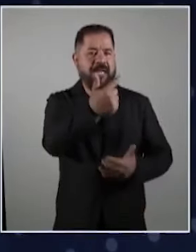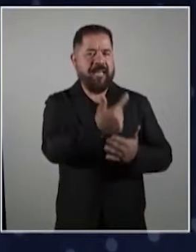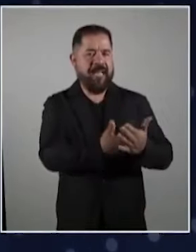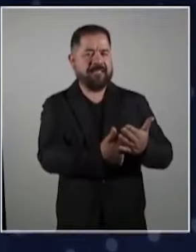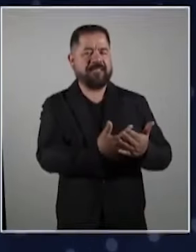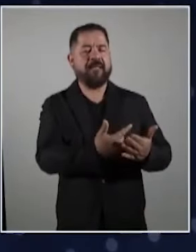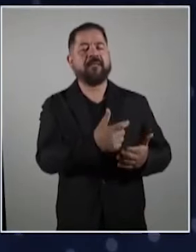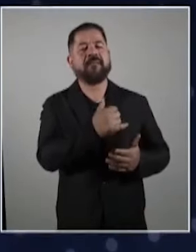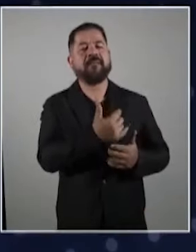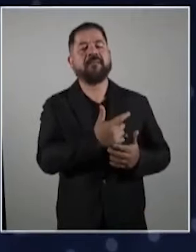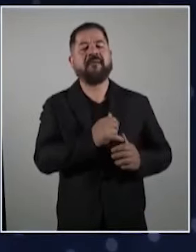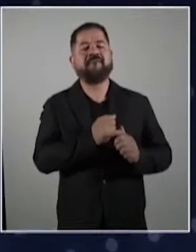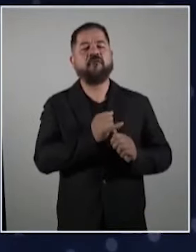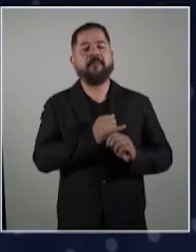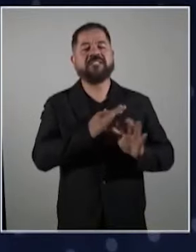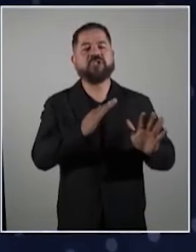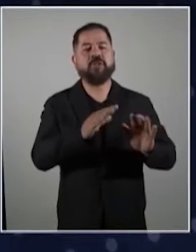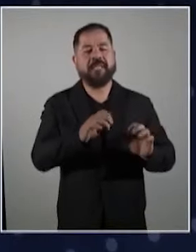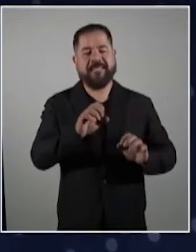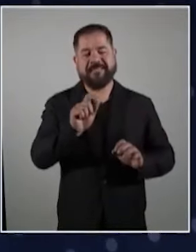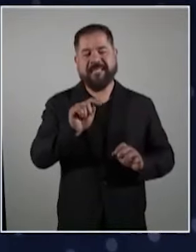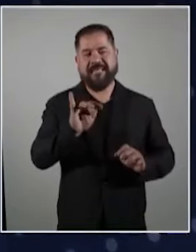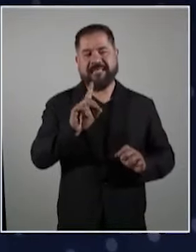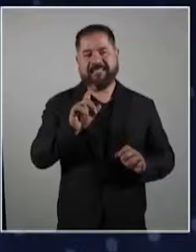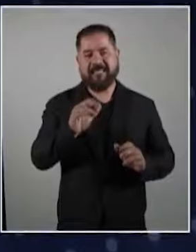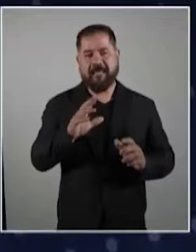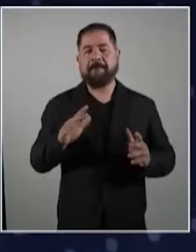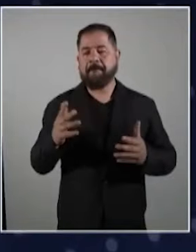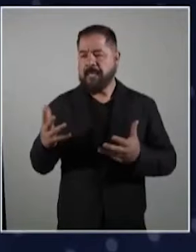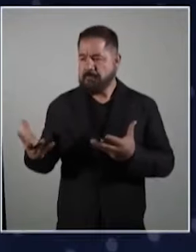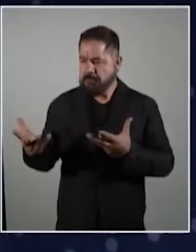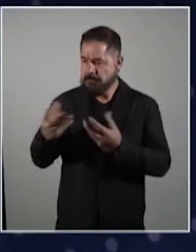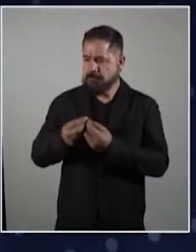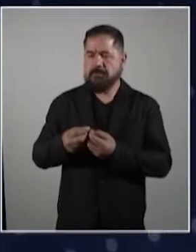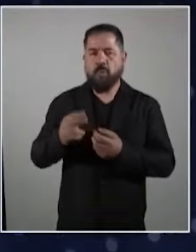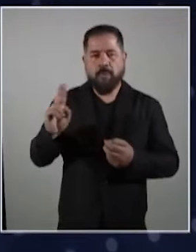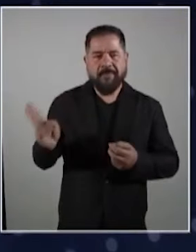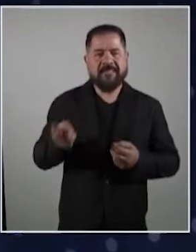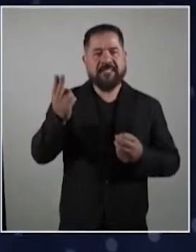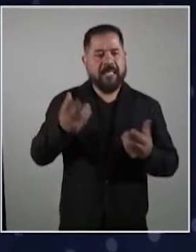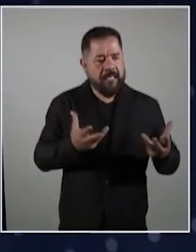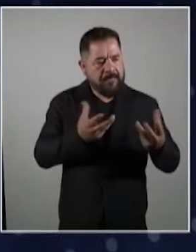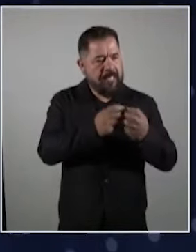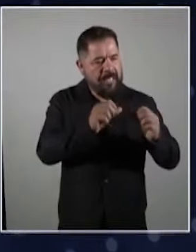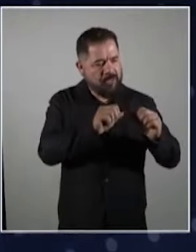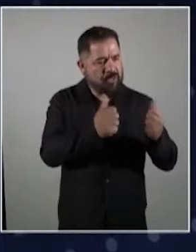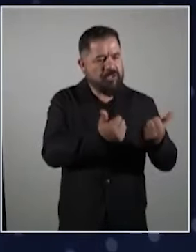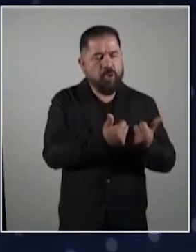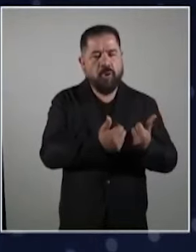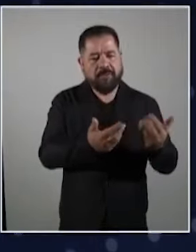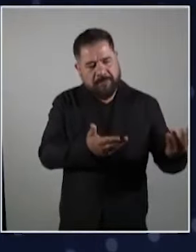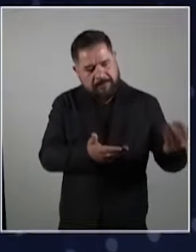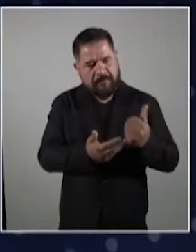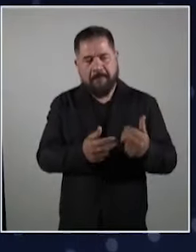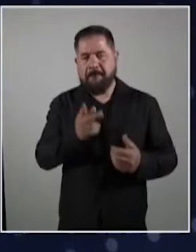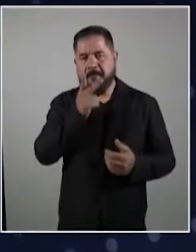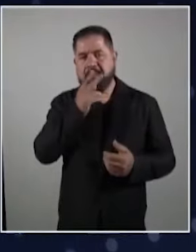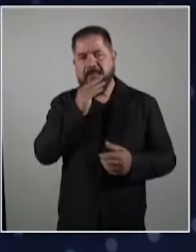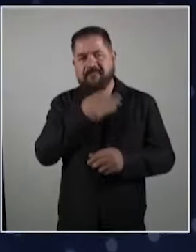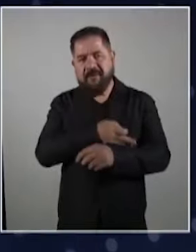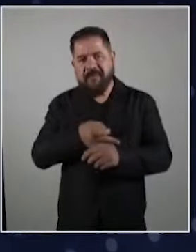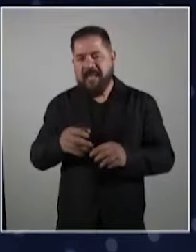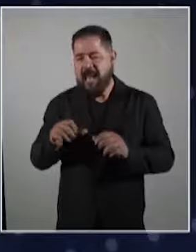estadística donde participen las cámaras las cámaras empresariales universidades organización de la sociedad civil padres de familia y